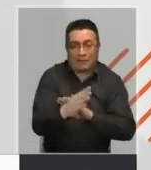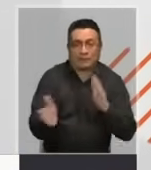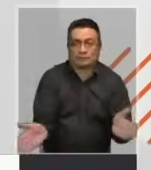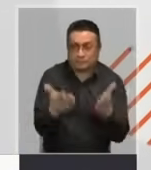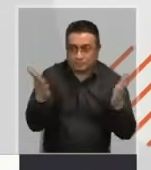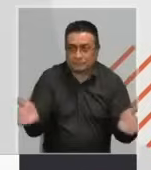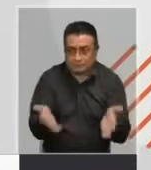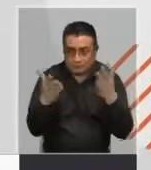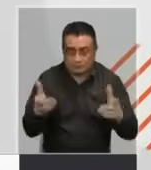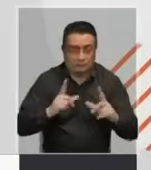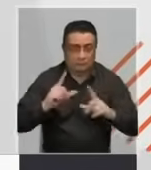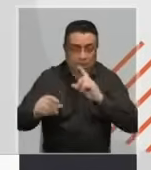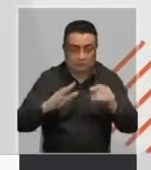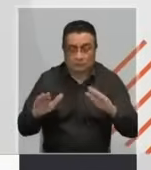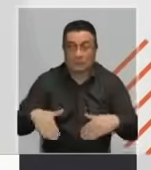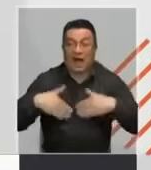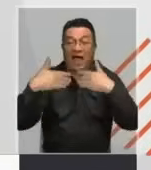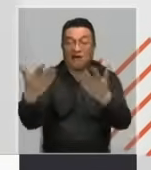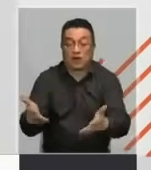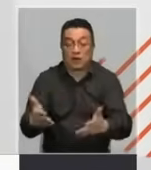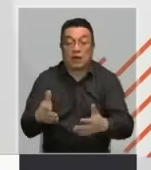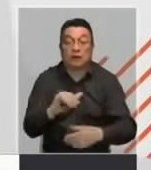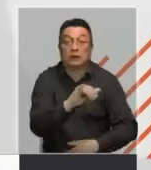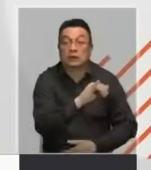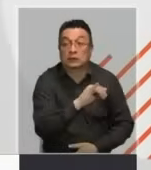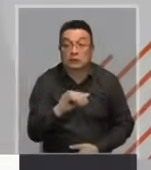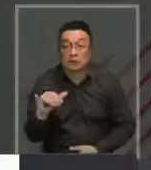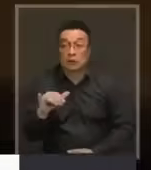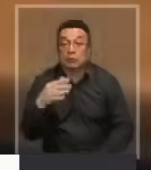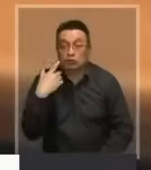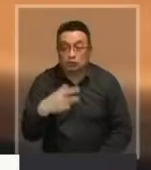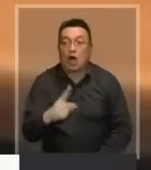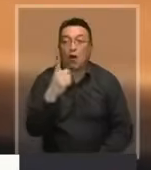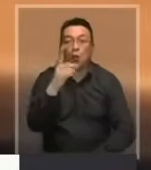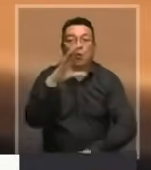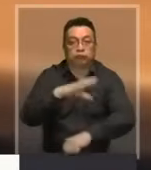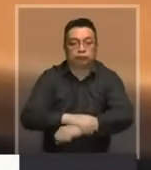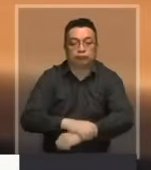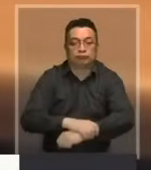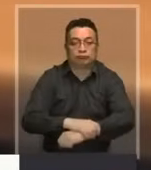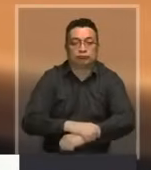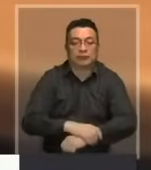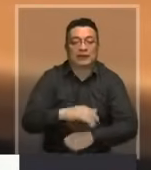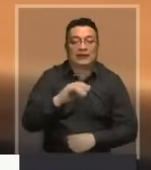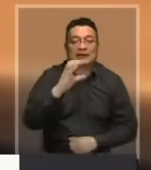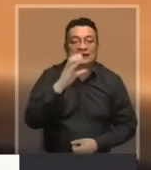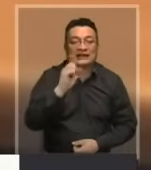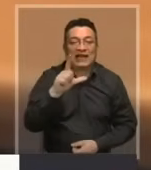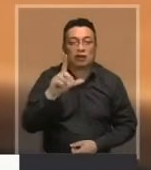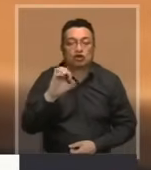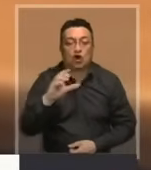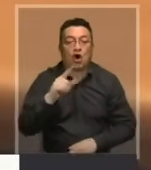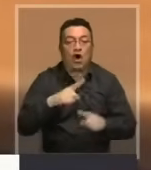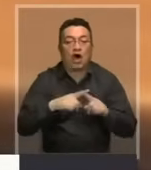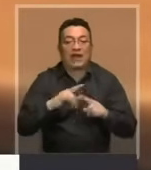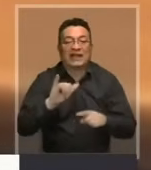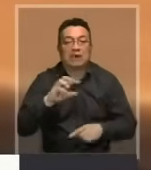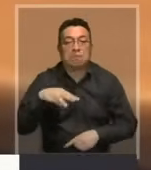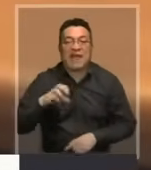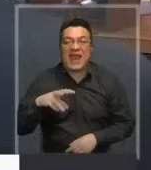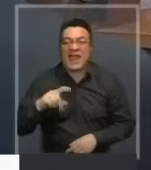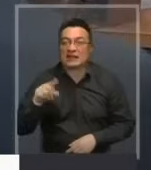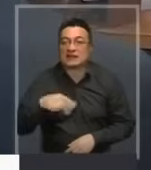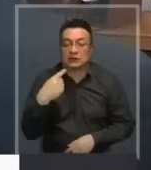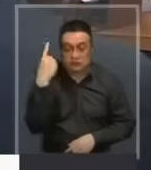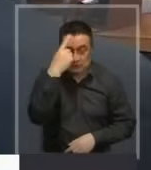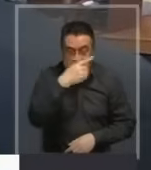Rápidamente evacuaron al exterior. A las pocas horas ya había un detenido. Celso Jiménez, estudiante, 30 años, no se puede mostrar su